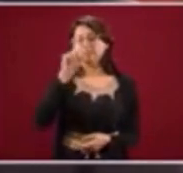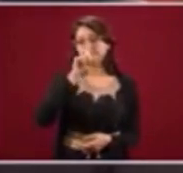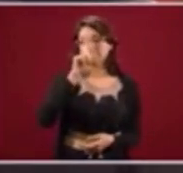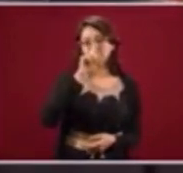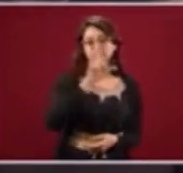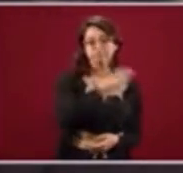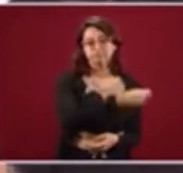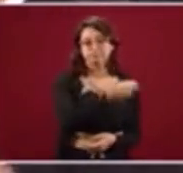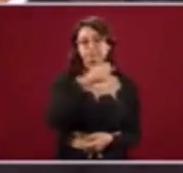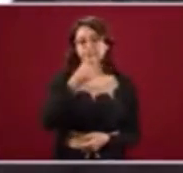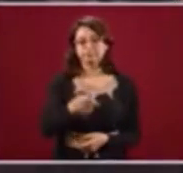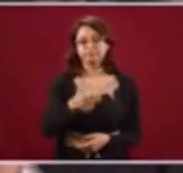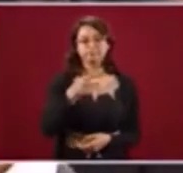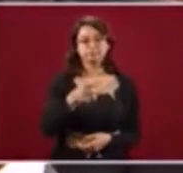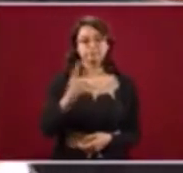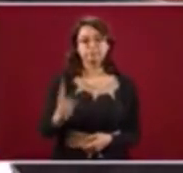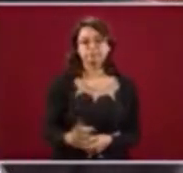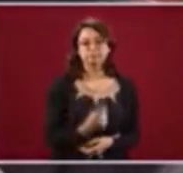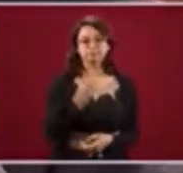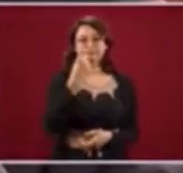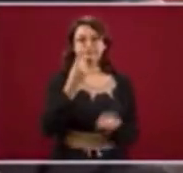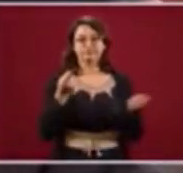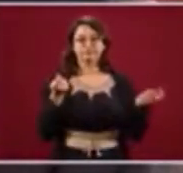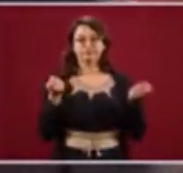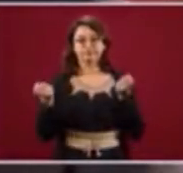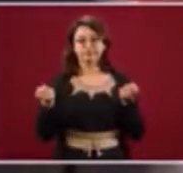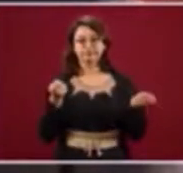estableció una monarquía